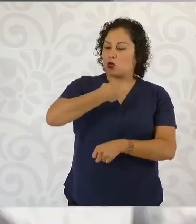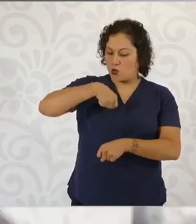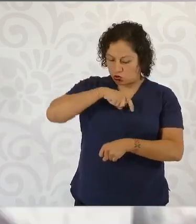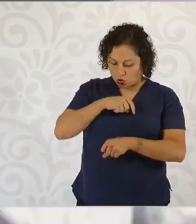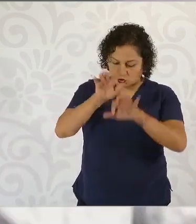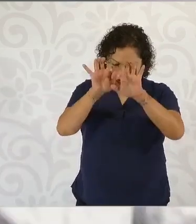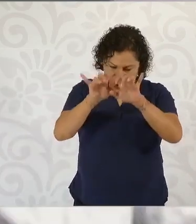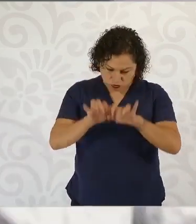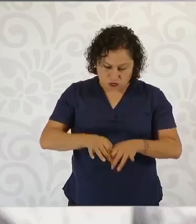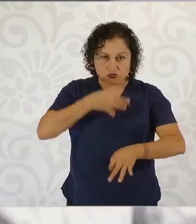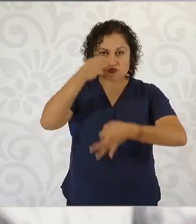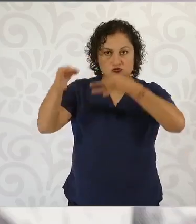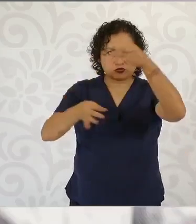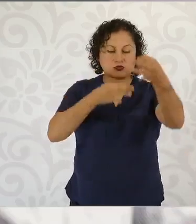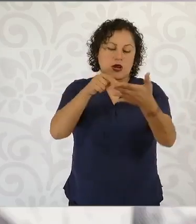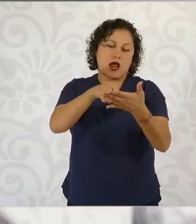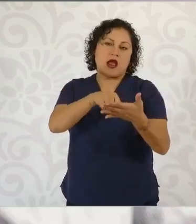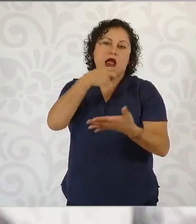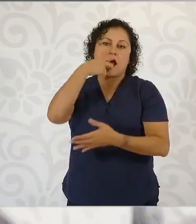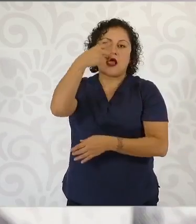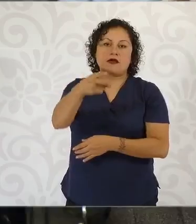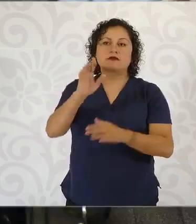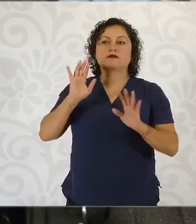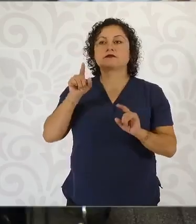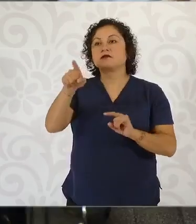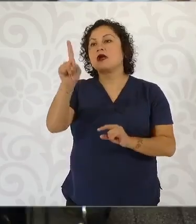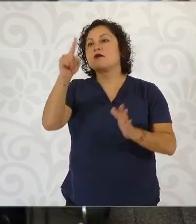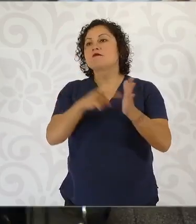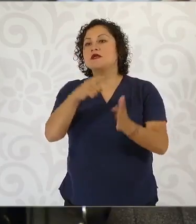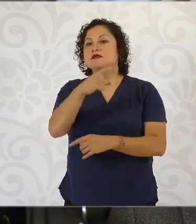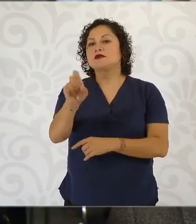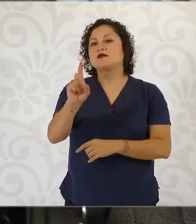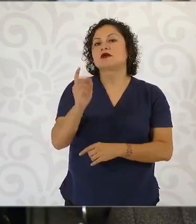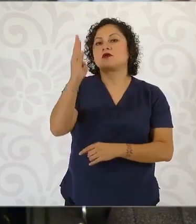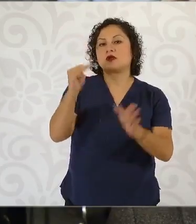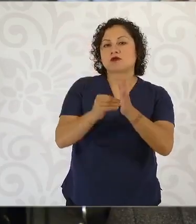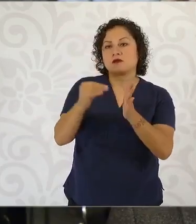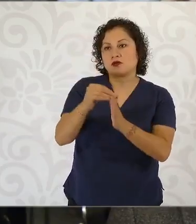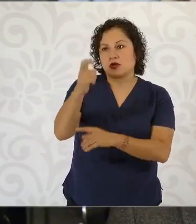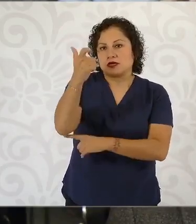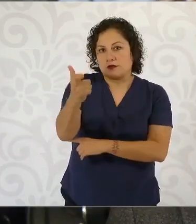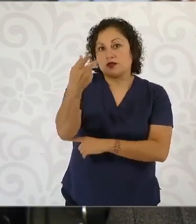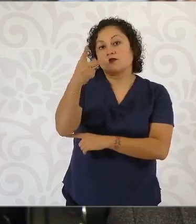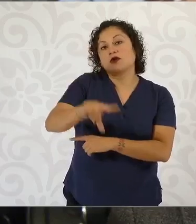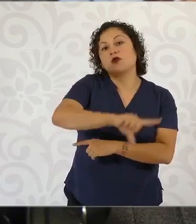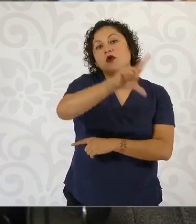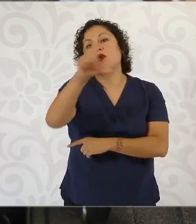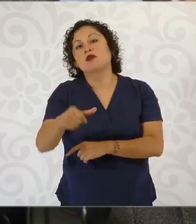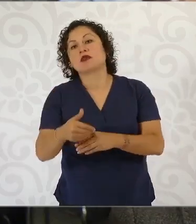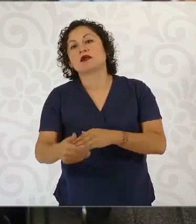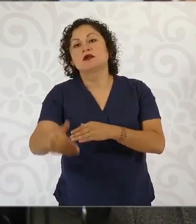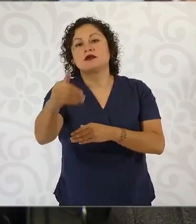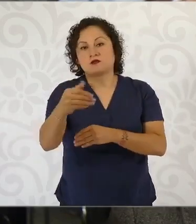entrega dijimos que solamente habían recibido 1.134 millones de pesos, mientras que en la tercera entrega